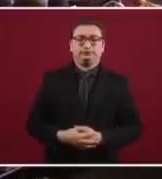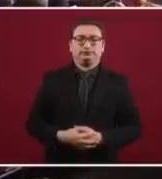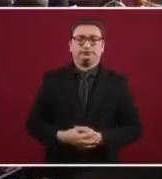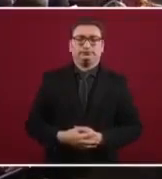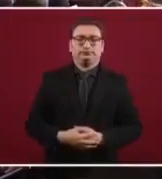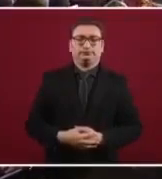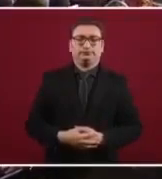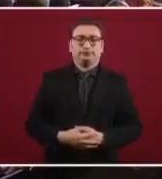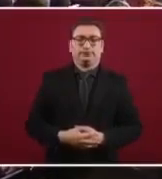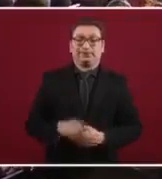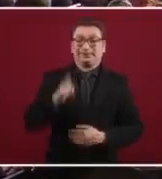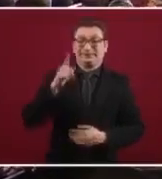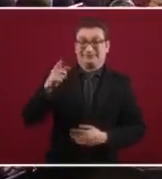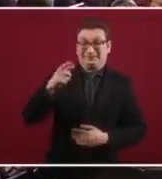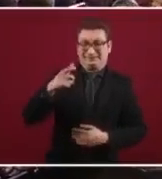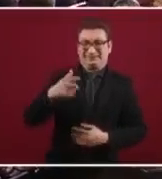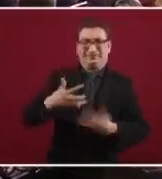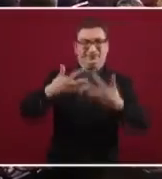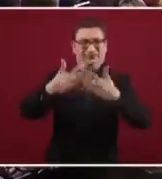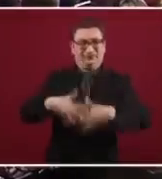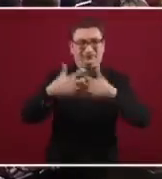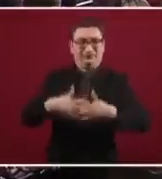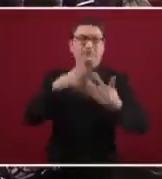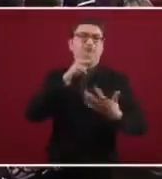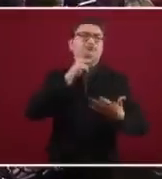con la refinería,